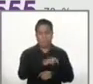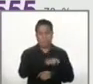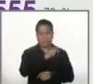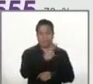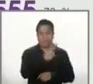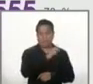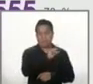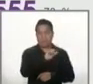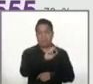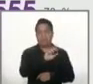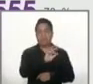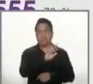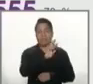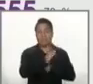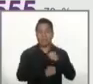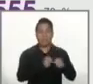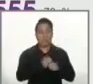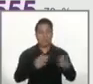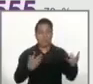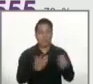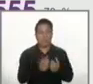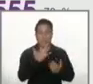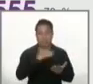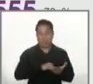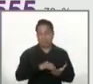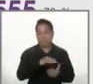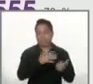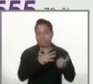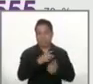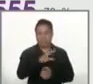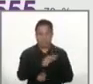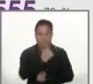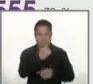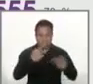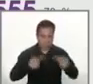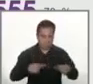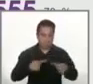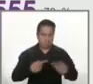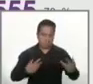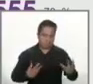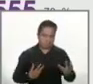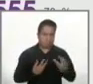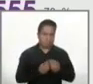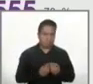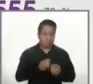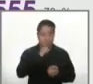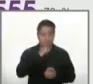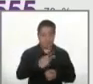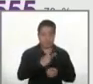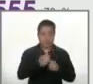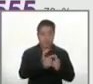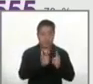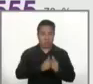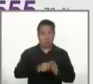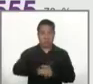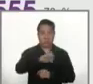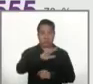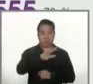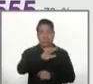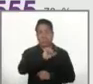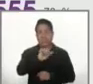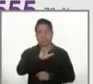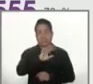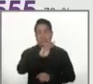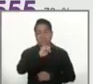44 años de edad, con un total de 5.641 casos acumulados, seguido del grupo de 50